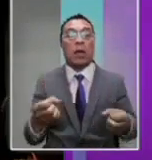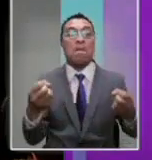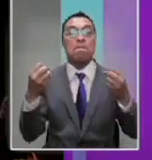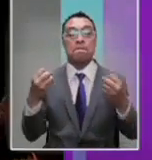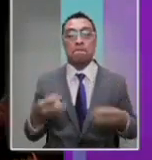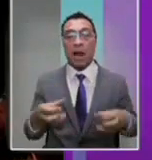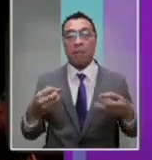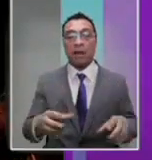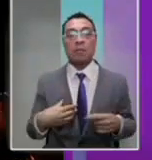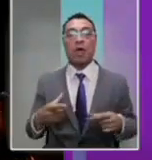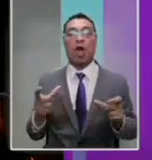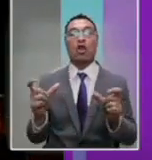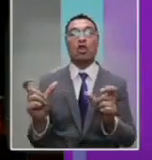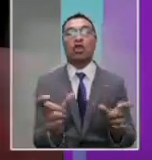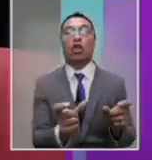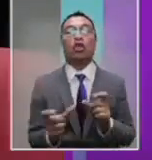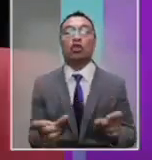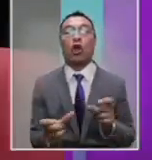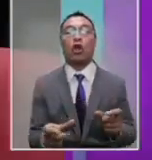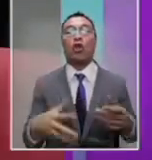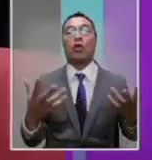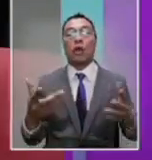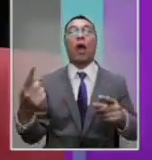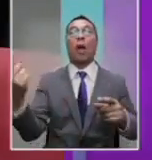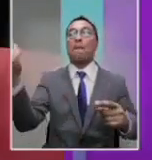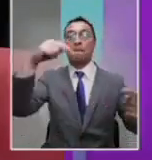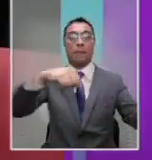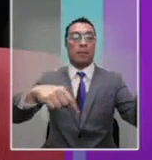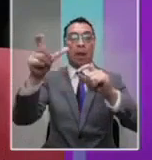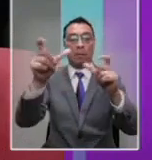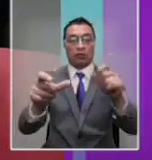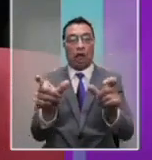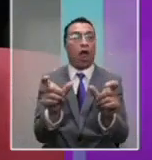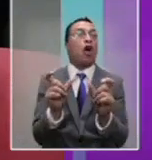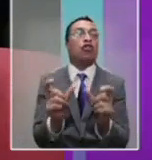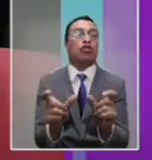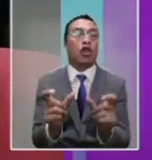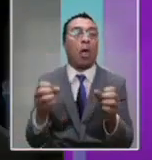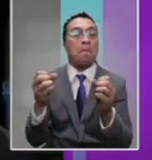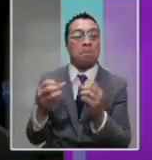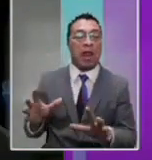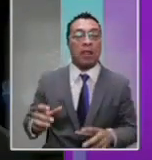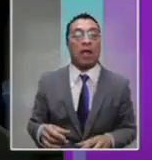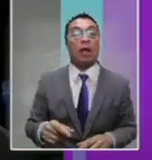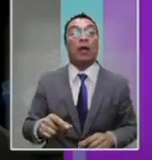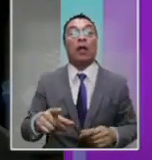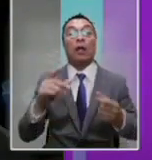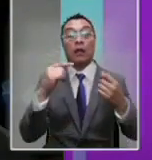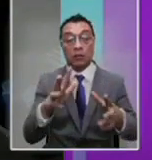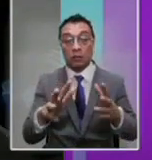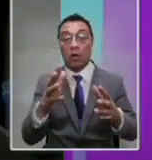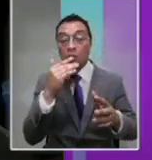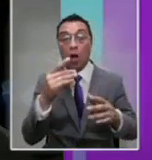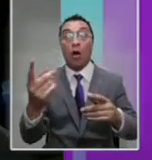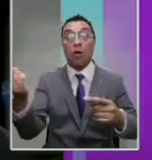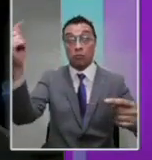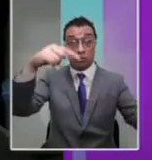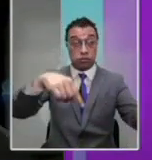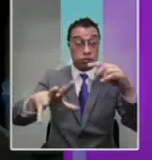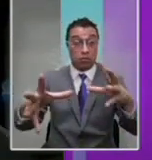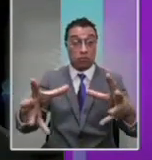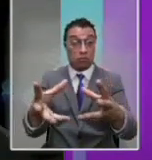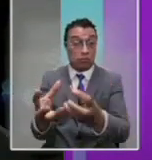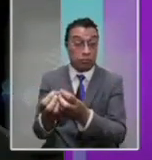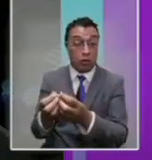de pérdida de control sobre los flujos migratorios. La irregularidad de